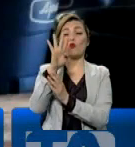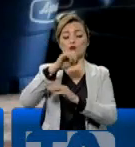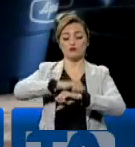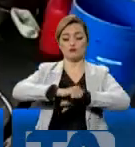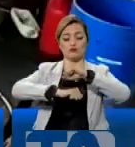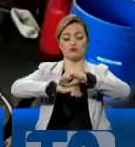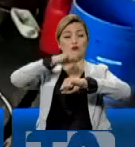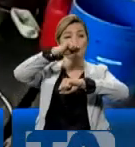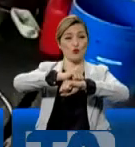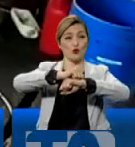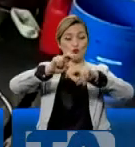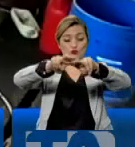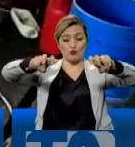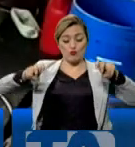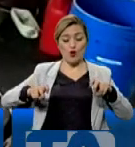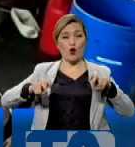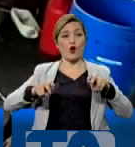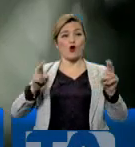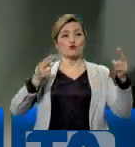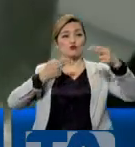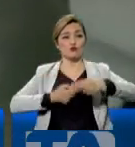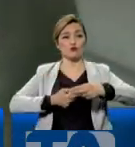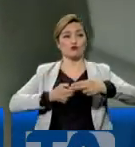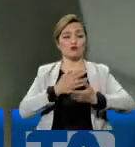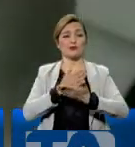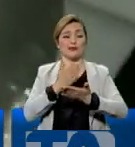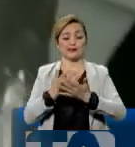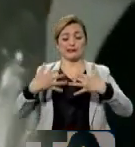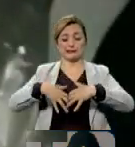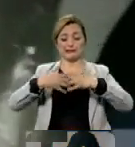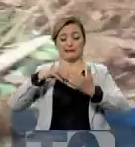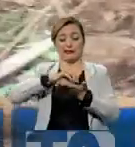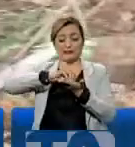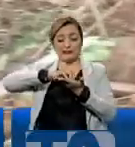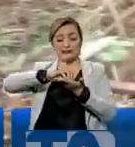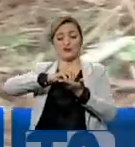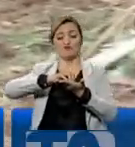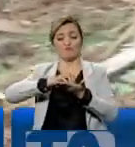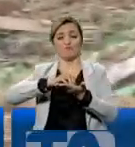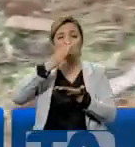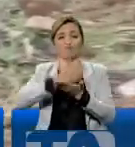estructuras destinadas a comedor, cocina, habitación, procesamiento, secado y prensado de la cocaína, que